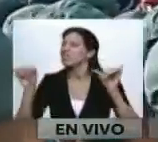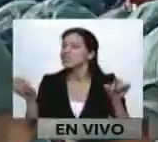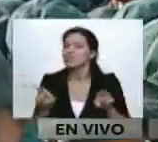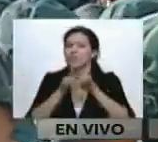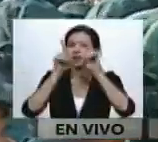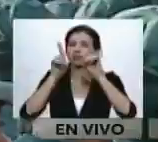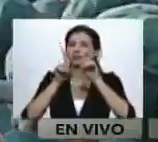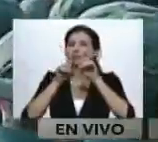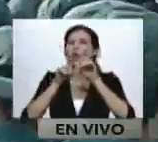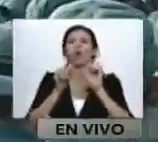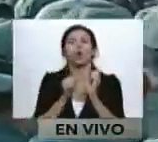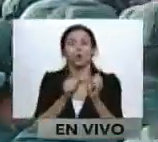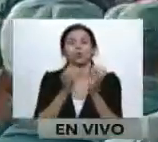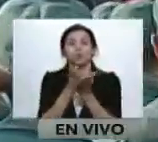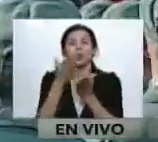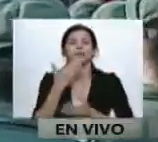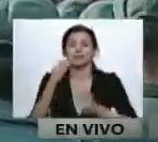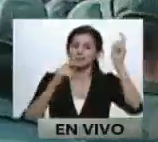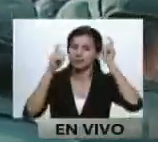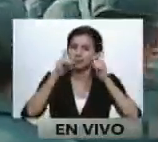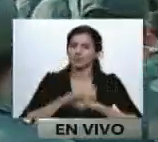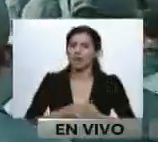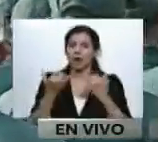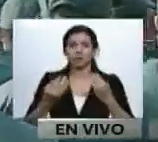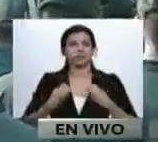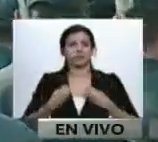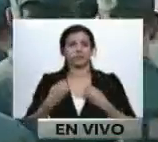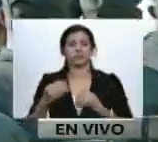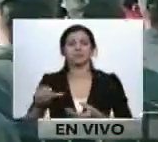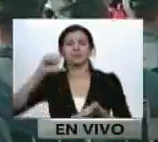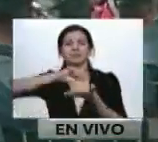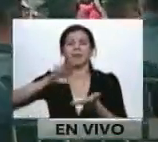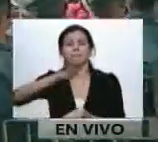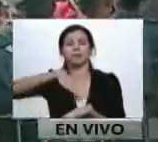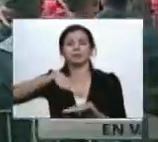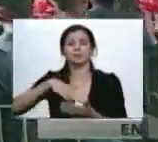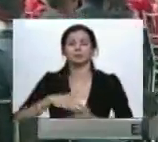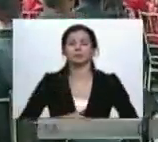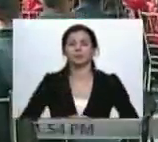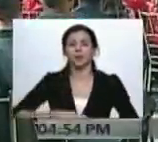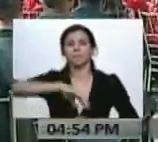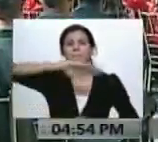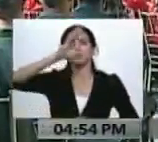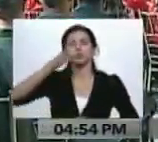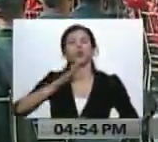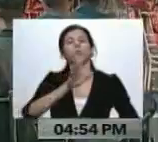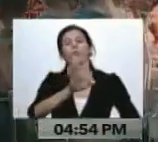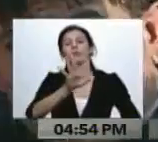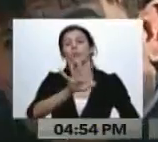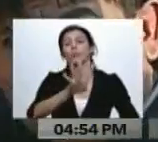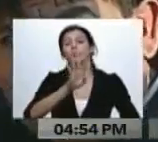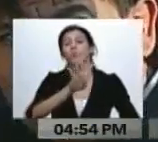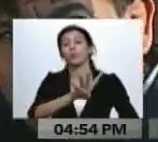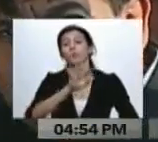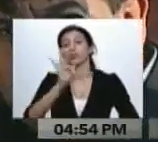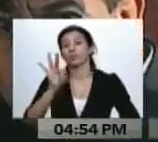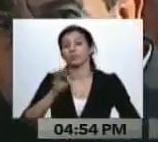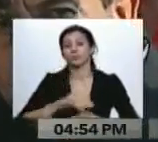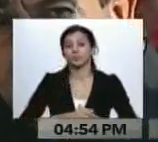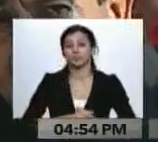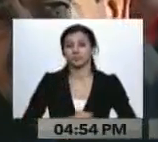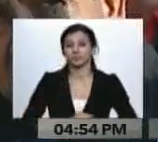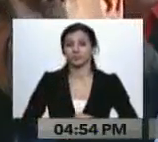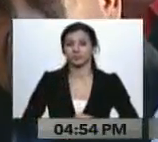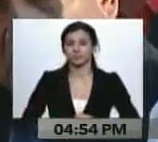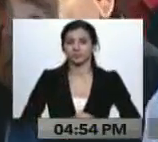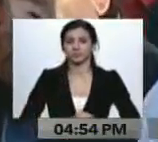encarnación. Vamos entonces en vivo y en directo al patio central del cuartel de la montaña. Nos